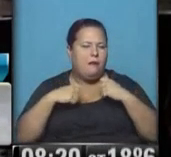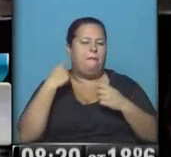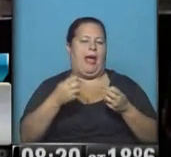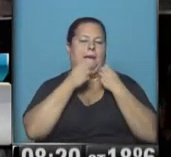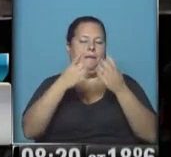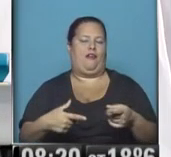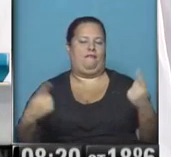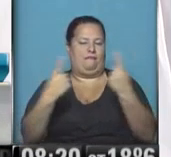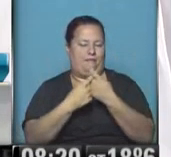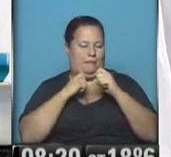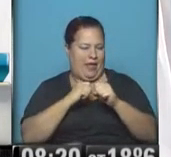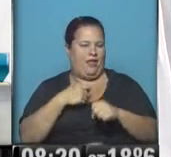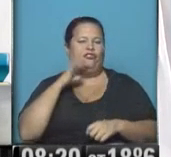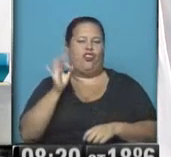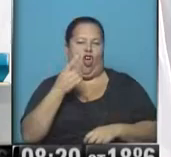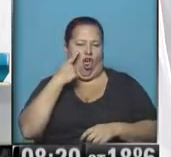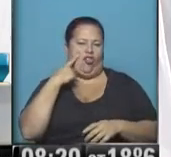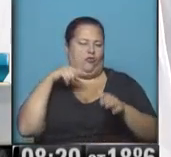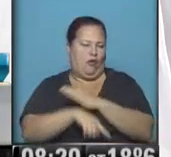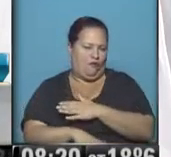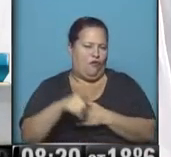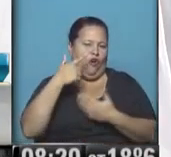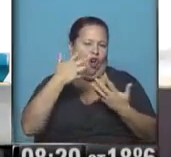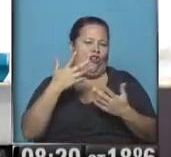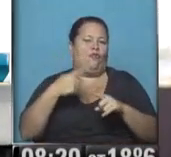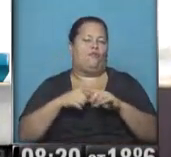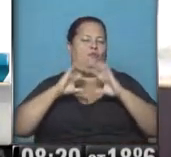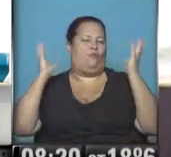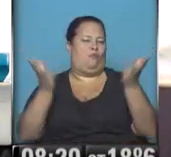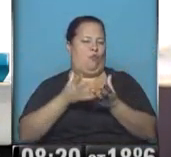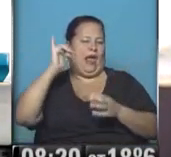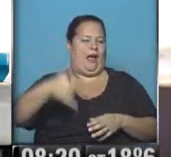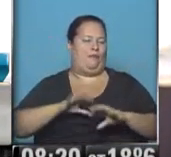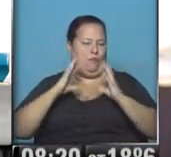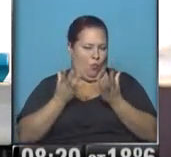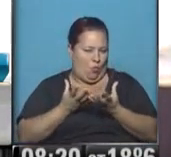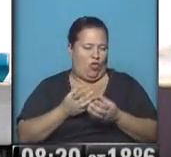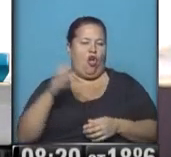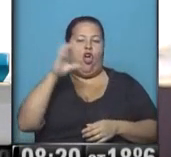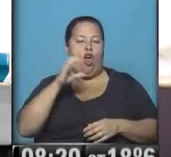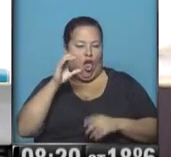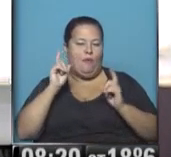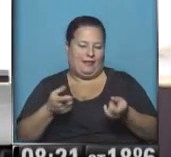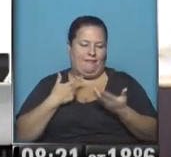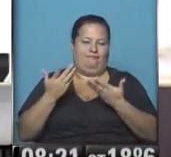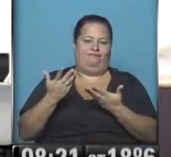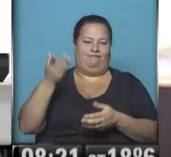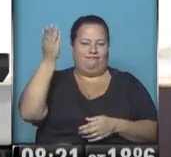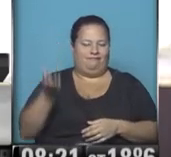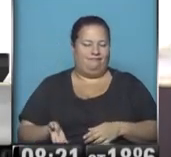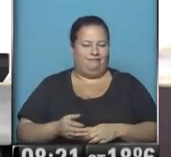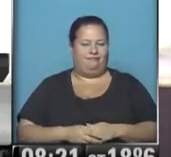lo mejor posible a la pelea. Ya conocemos muy bien a Cristian. Cristian es muy conocido pues en todo el mundo, campeón mundial y en Colombia también lo tenemos